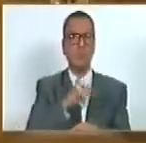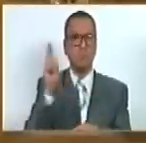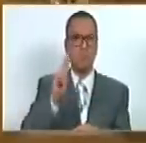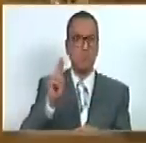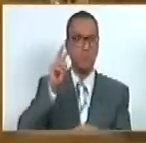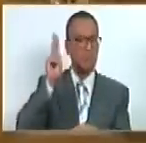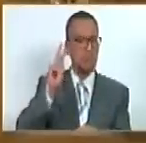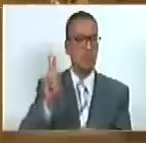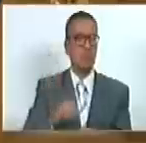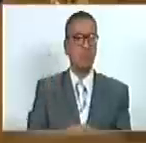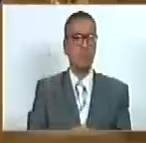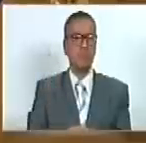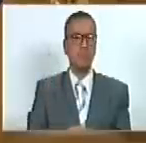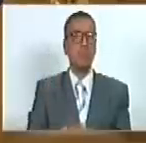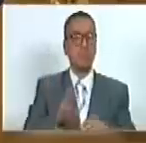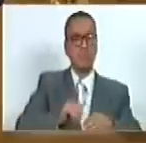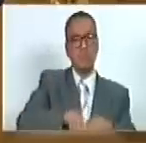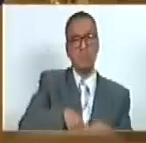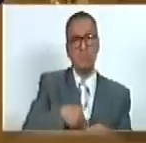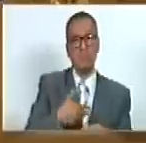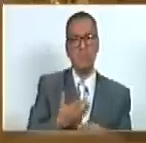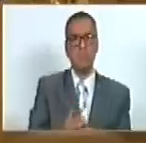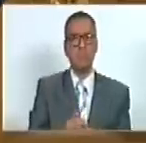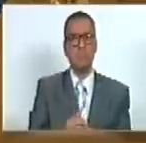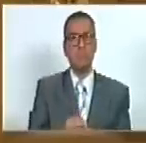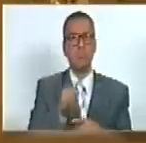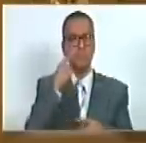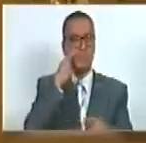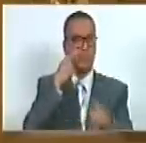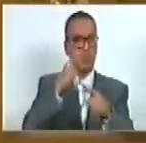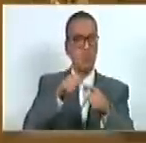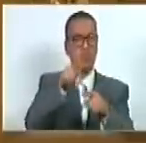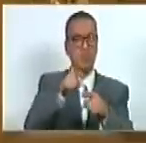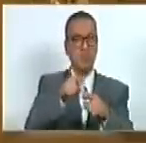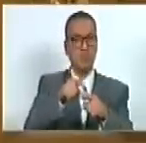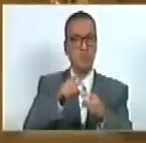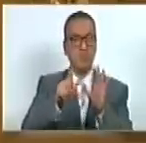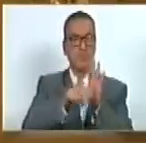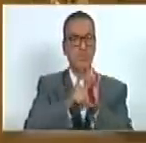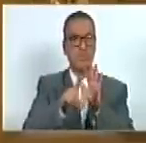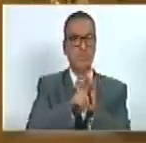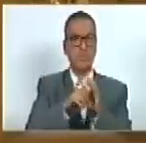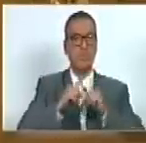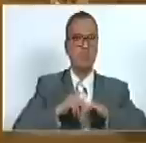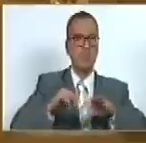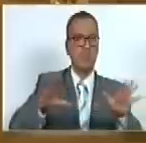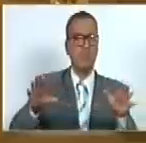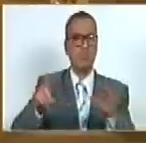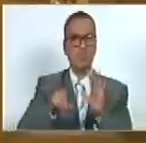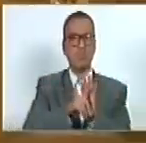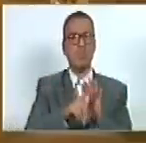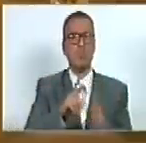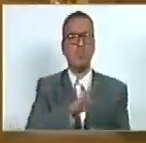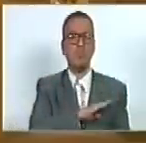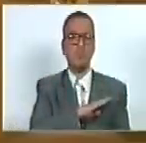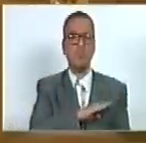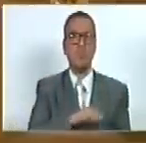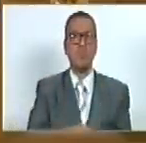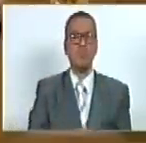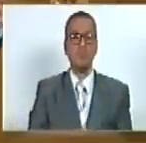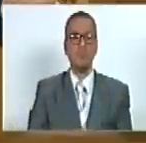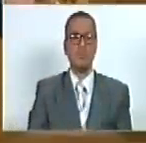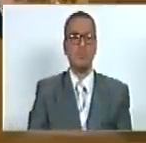República, podrán ser objetos de la ley de extinción de dominio.